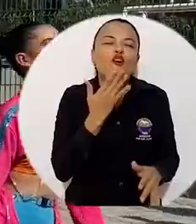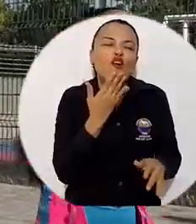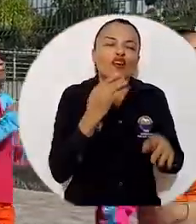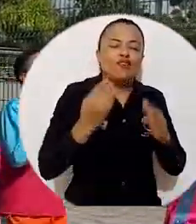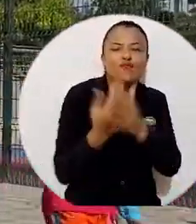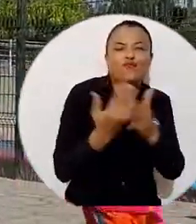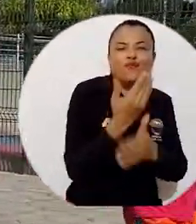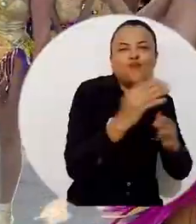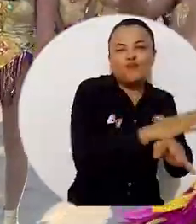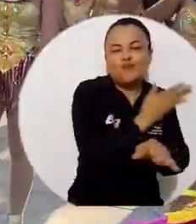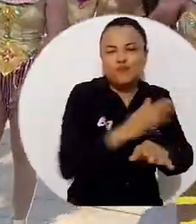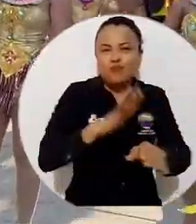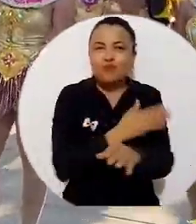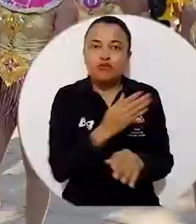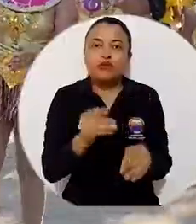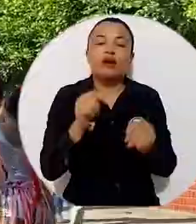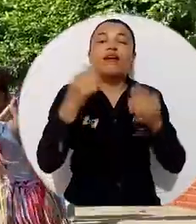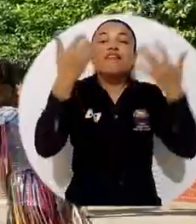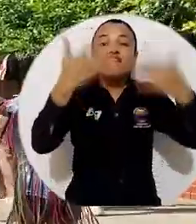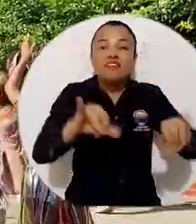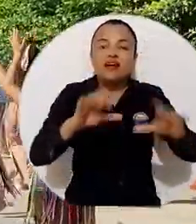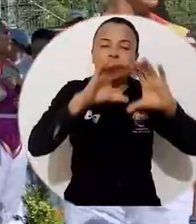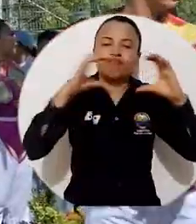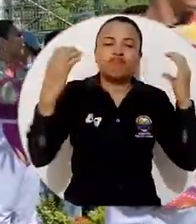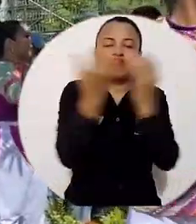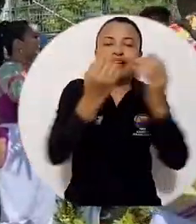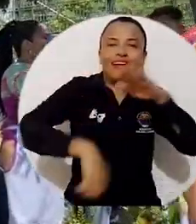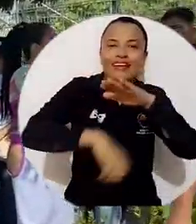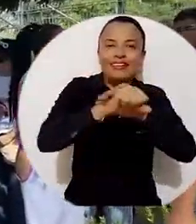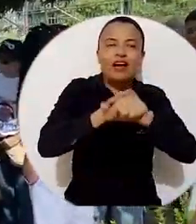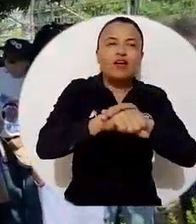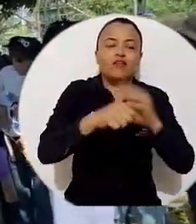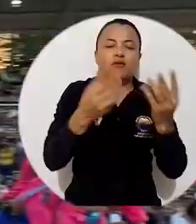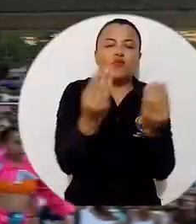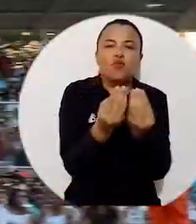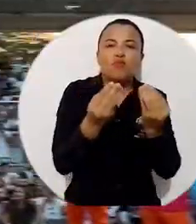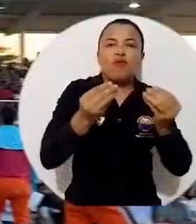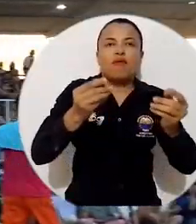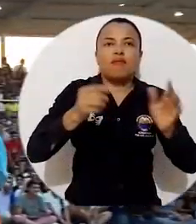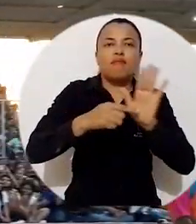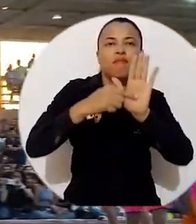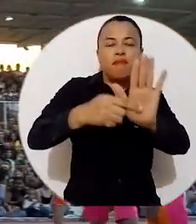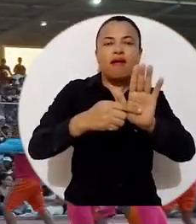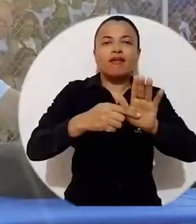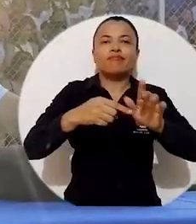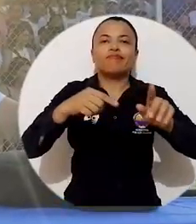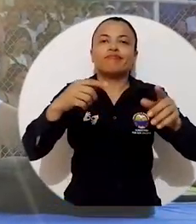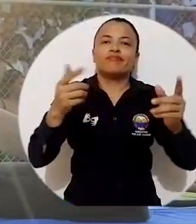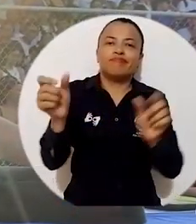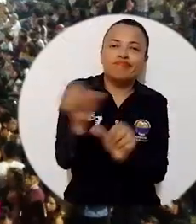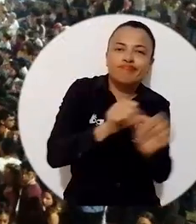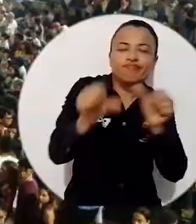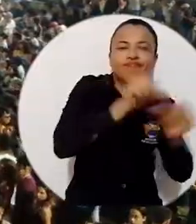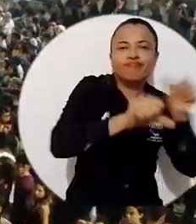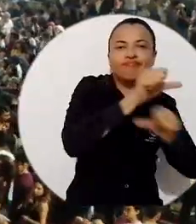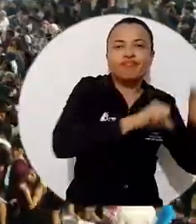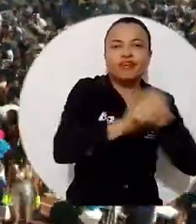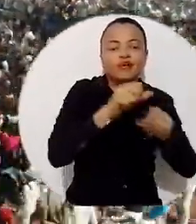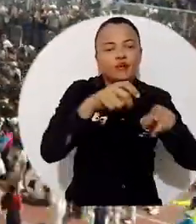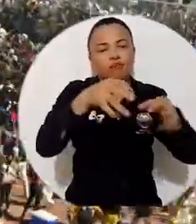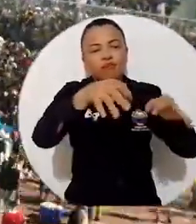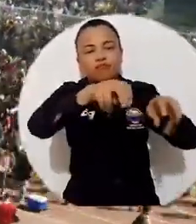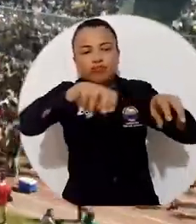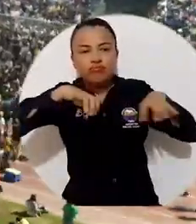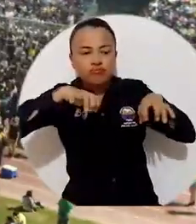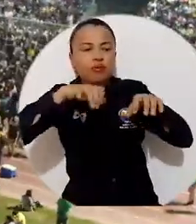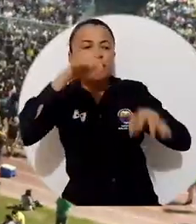modernos para finalizar con la presentación de cada uno frente al jurado calificador y los asistentes al estadio de fútbol. Al 1000